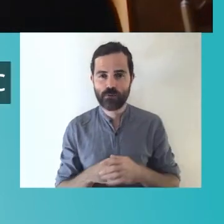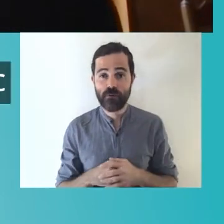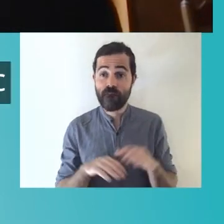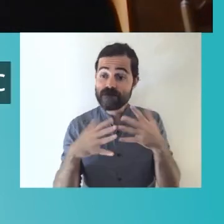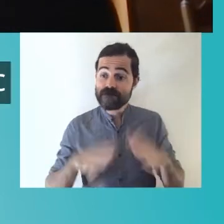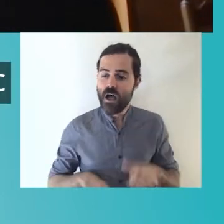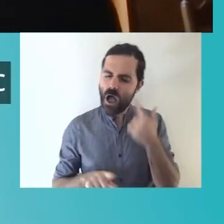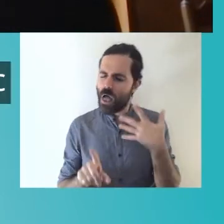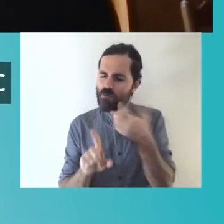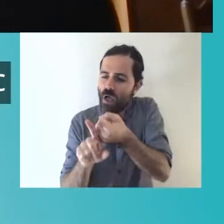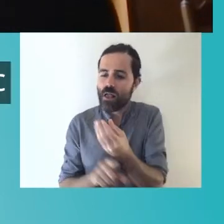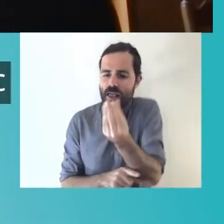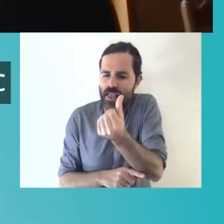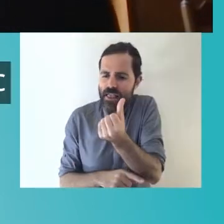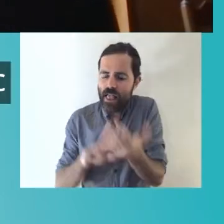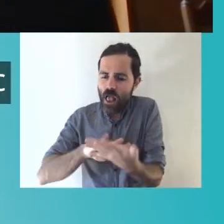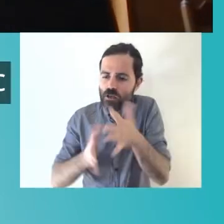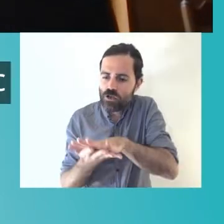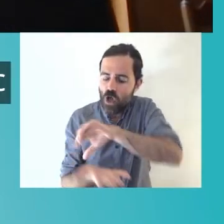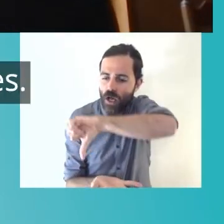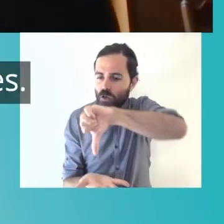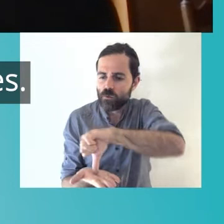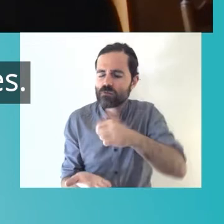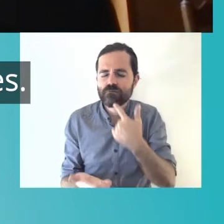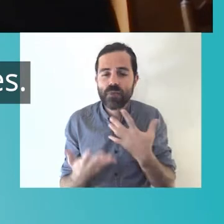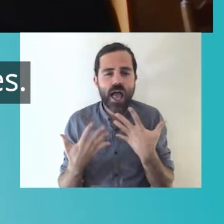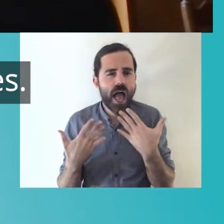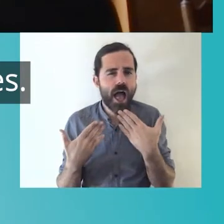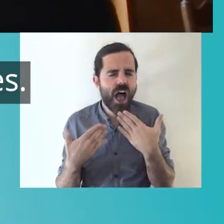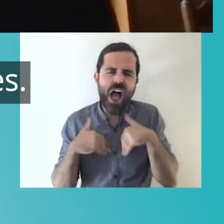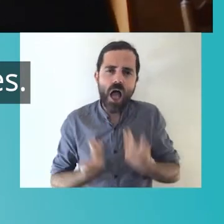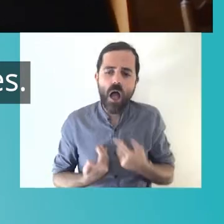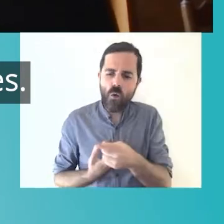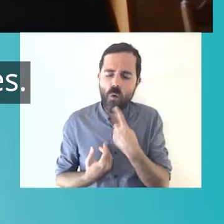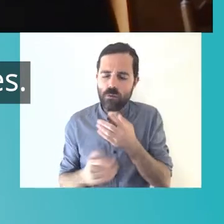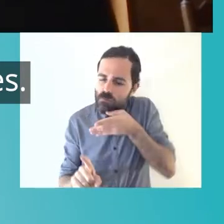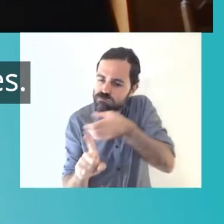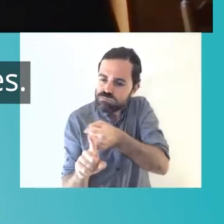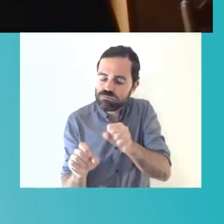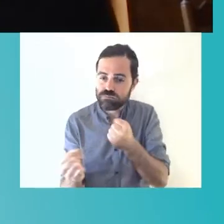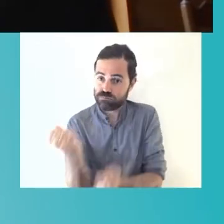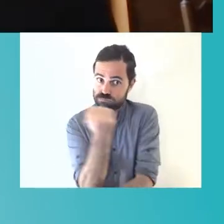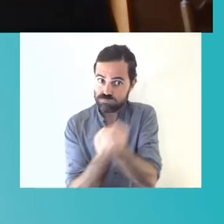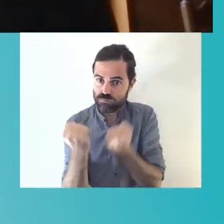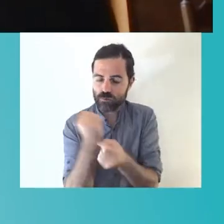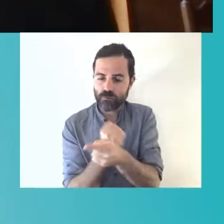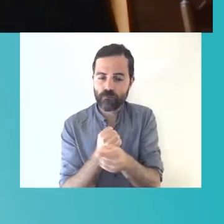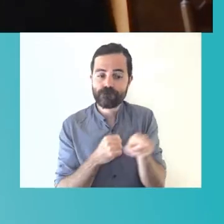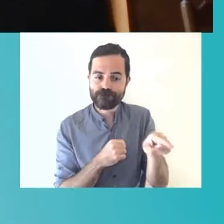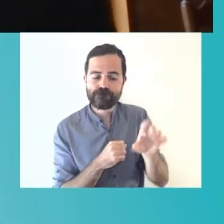actividad económica y riqueza en las comunidades locales a través del impacto económico y el número de empleos creados en dichas comunidades